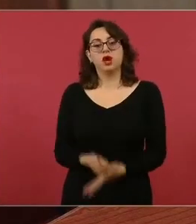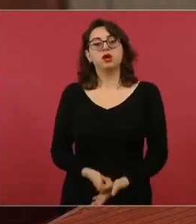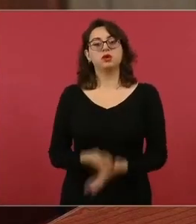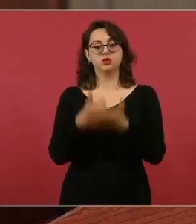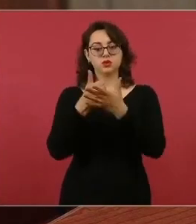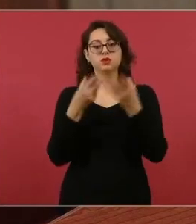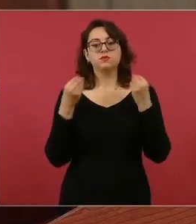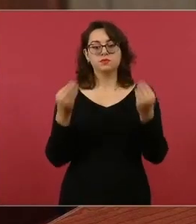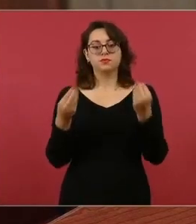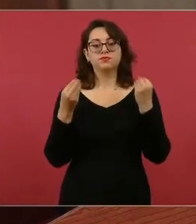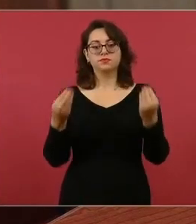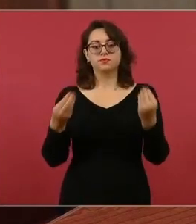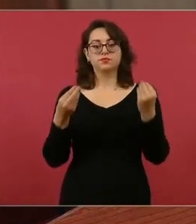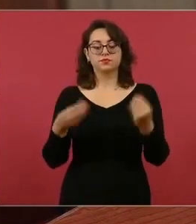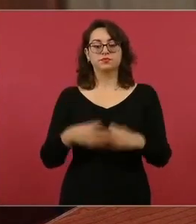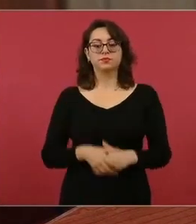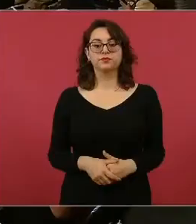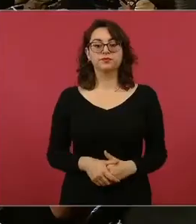Adelante.